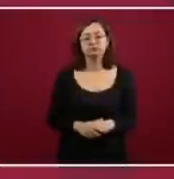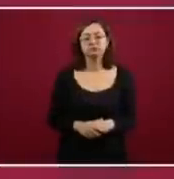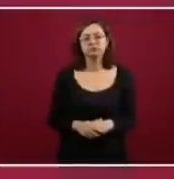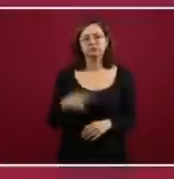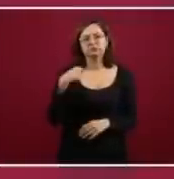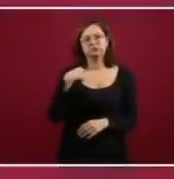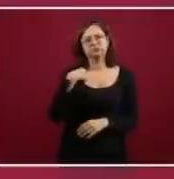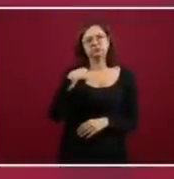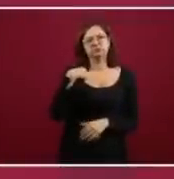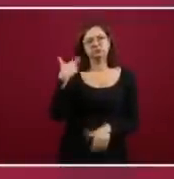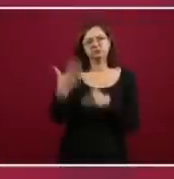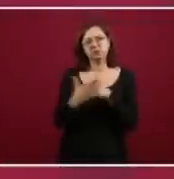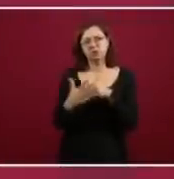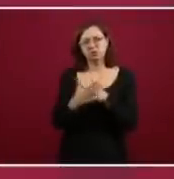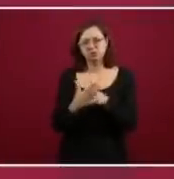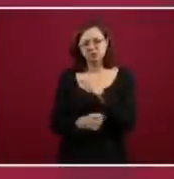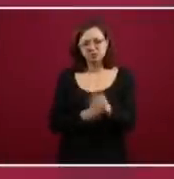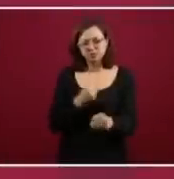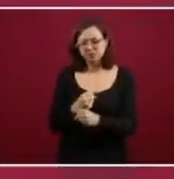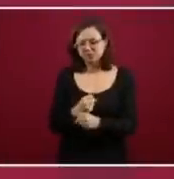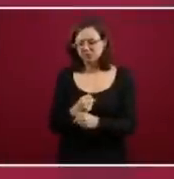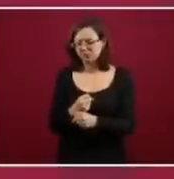pensado cambios